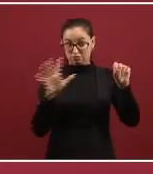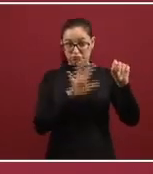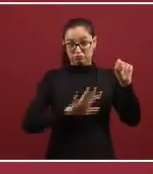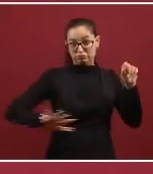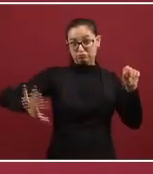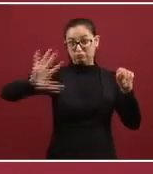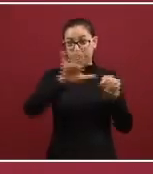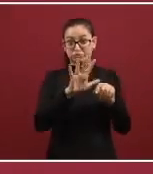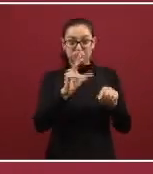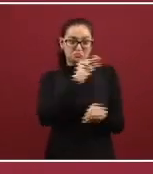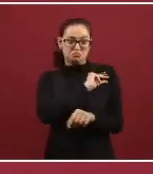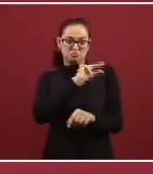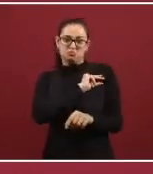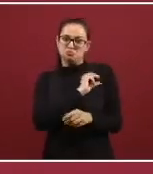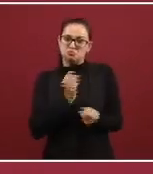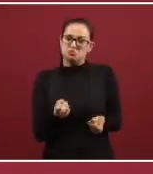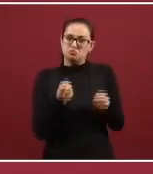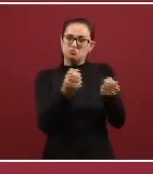en concesiones?